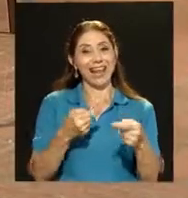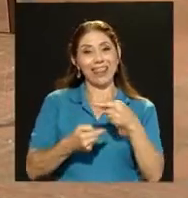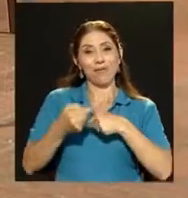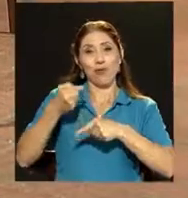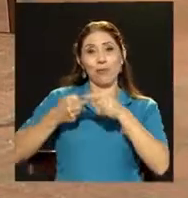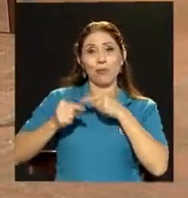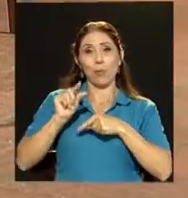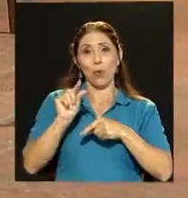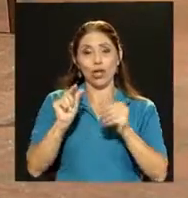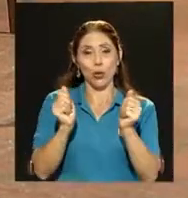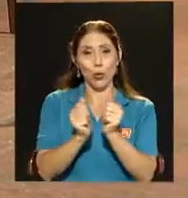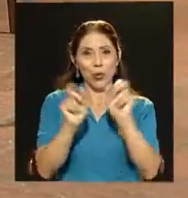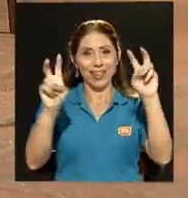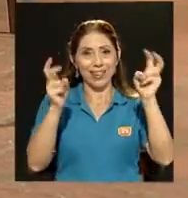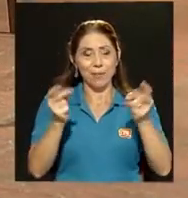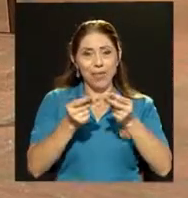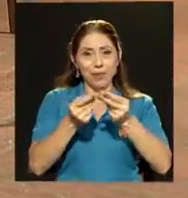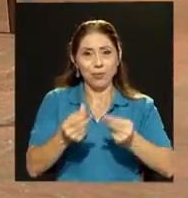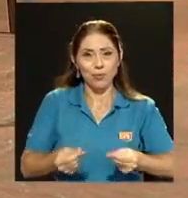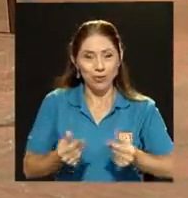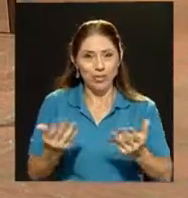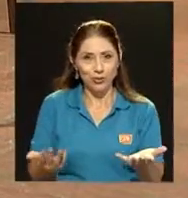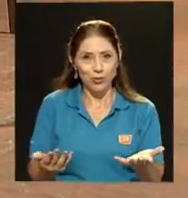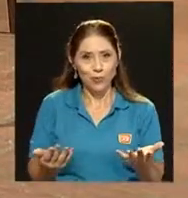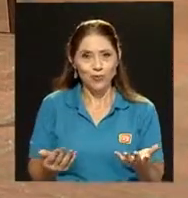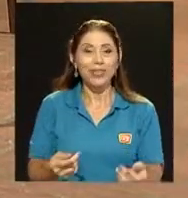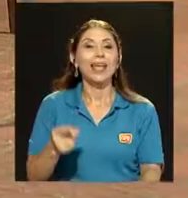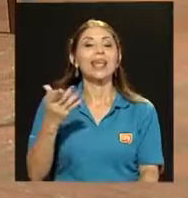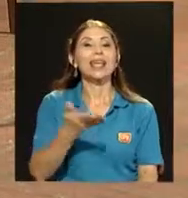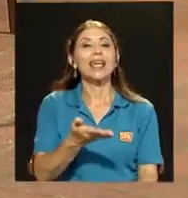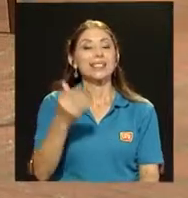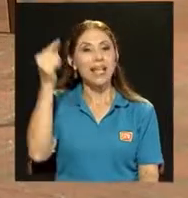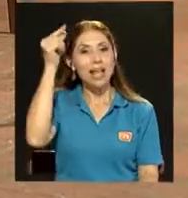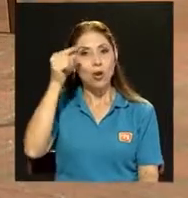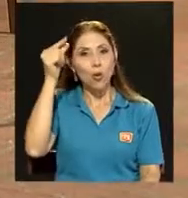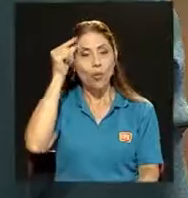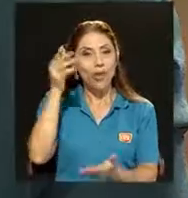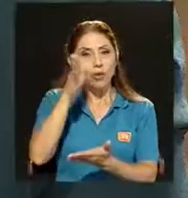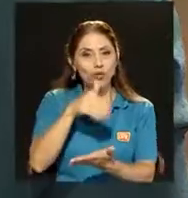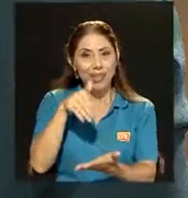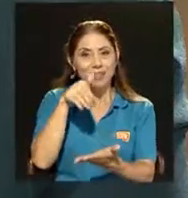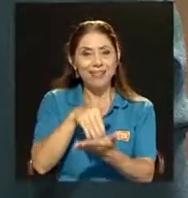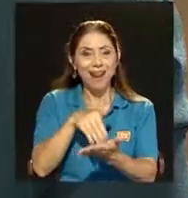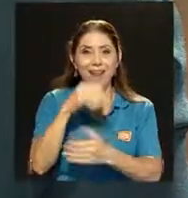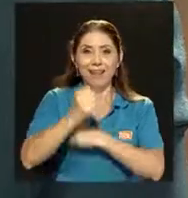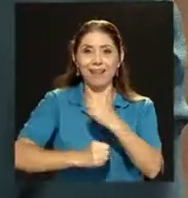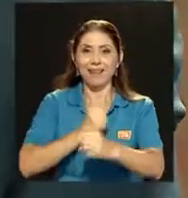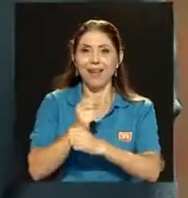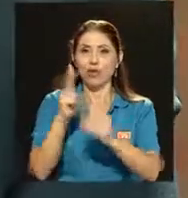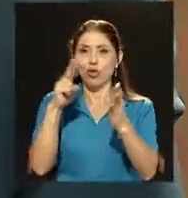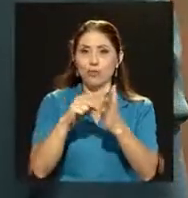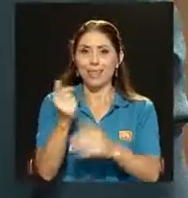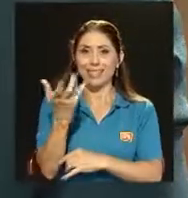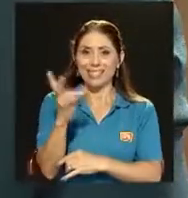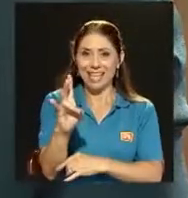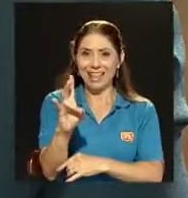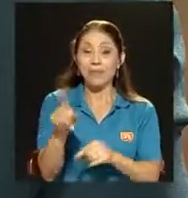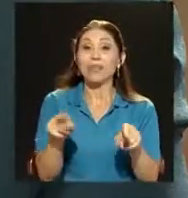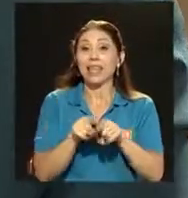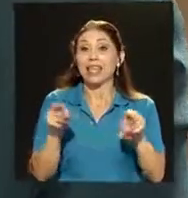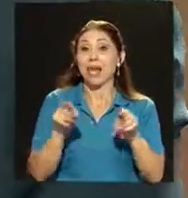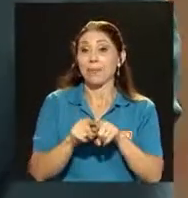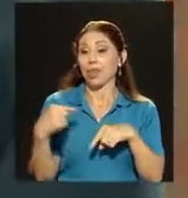del presupuesto, y es que el gobierno central en el año 2017 y también durante el